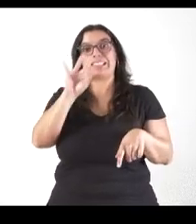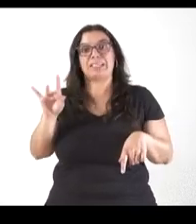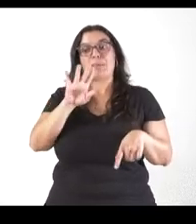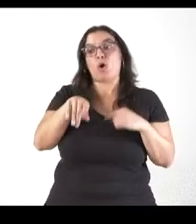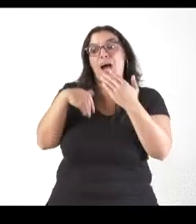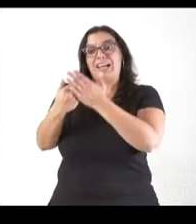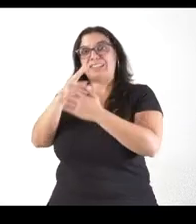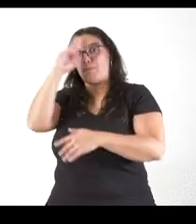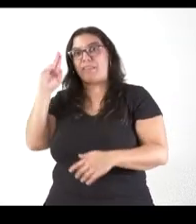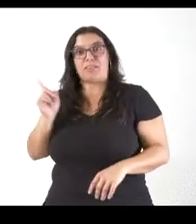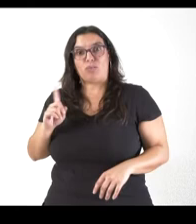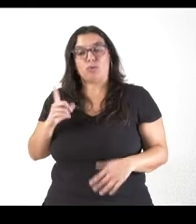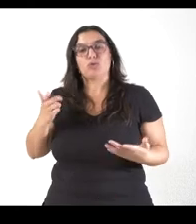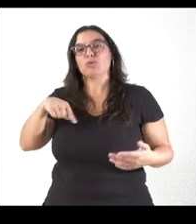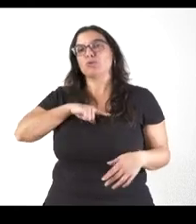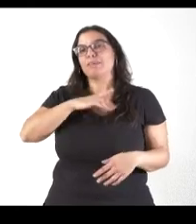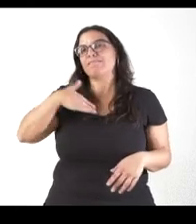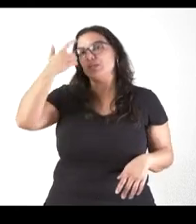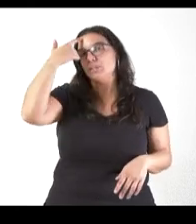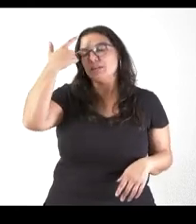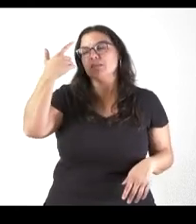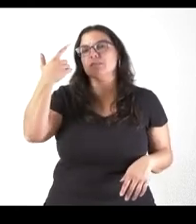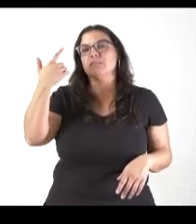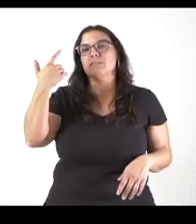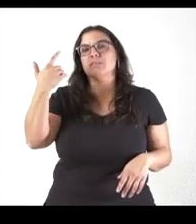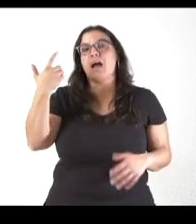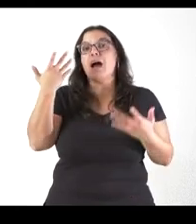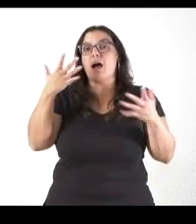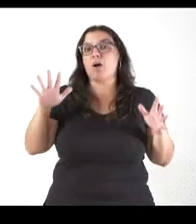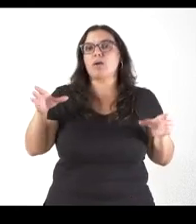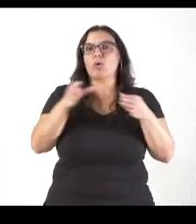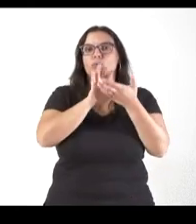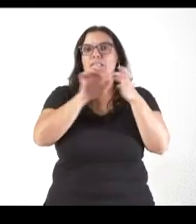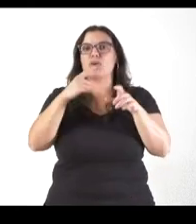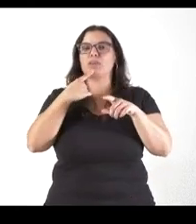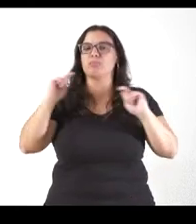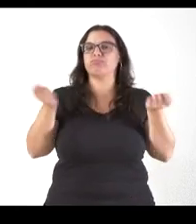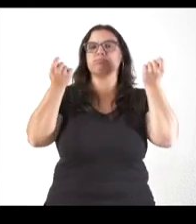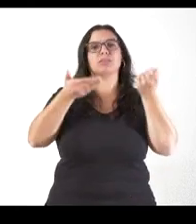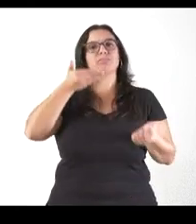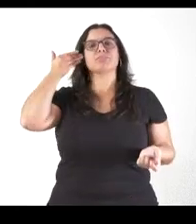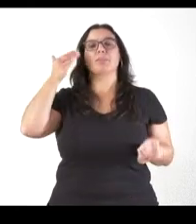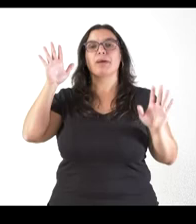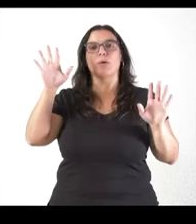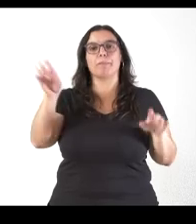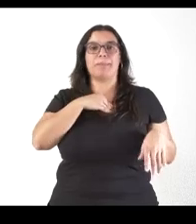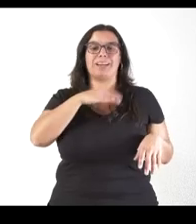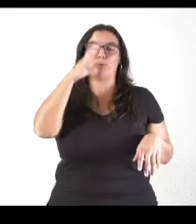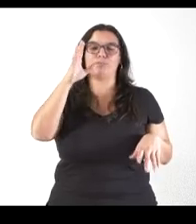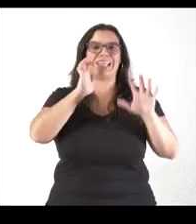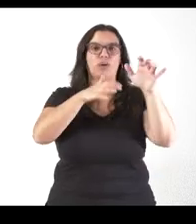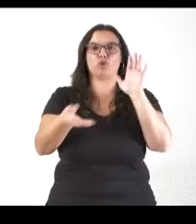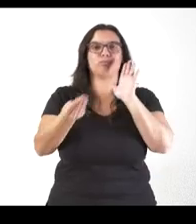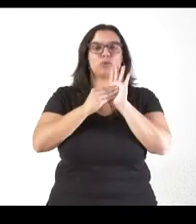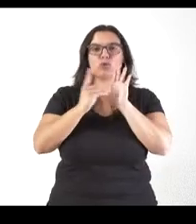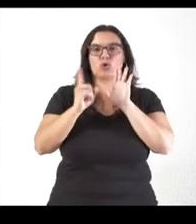entonces lo que queríamos saber era si a pesar de que la junta sea congratulado de ese acuerdo general lamenta que el león no está